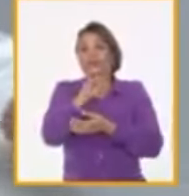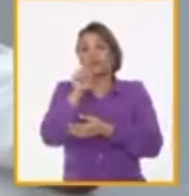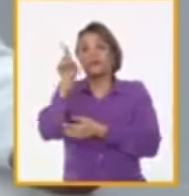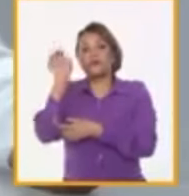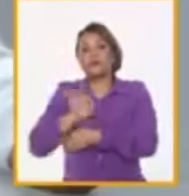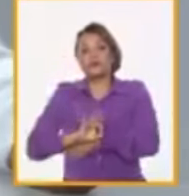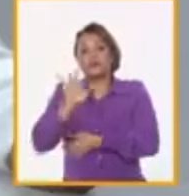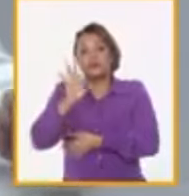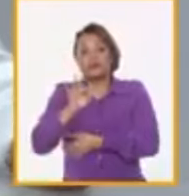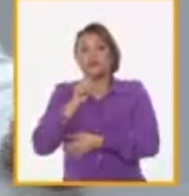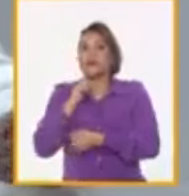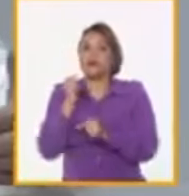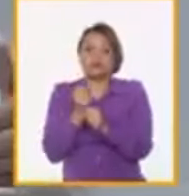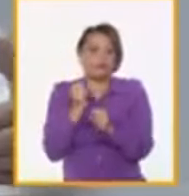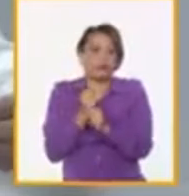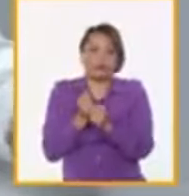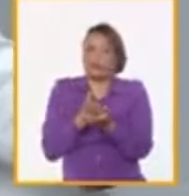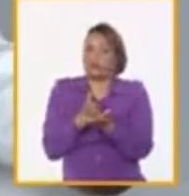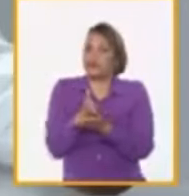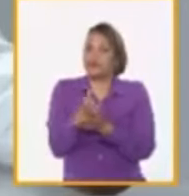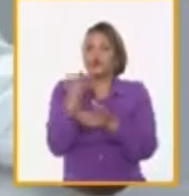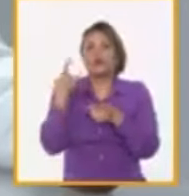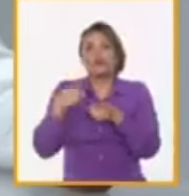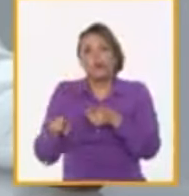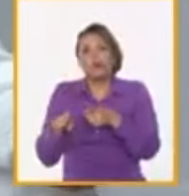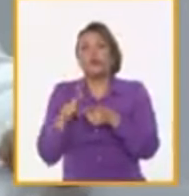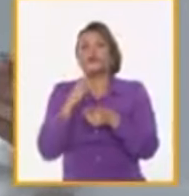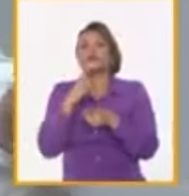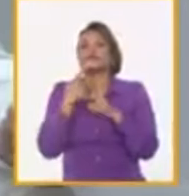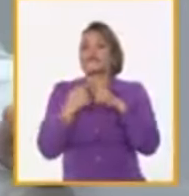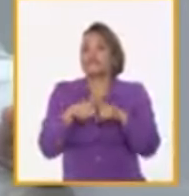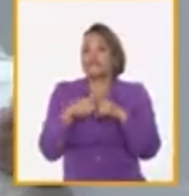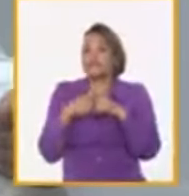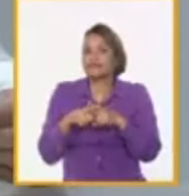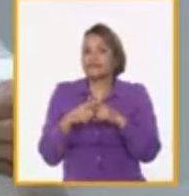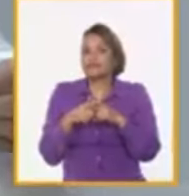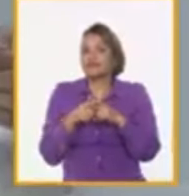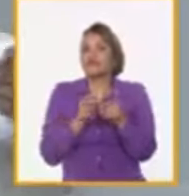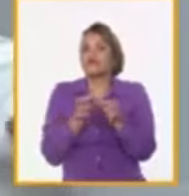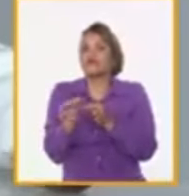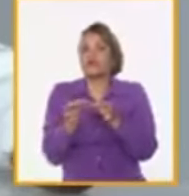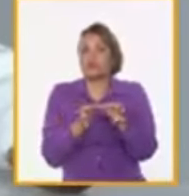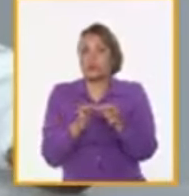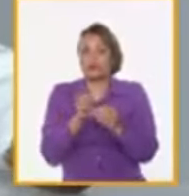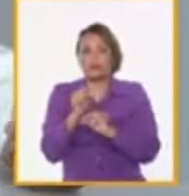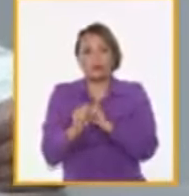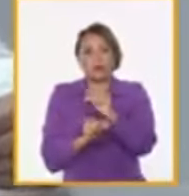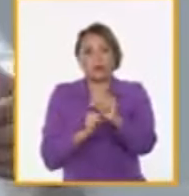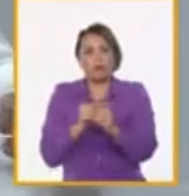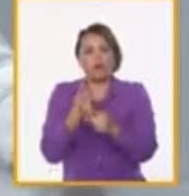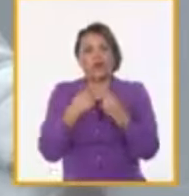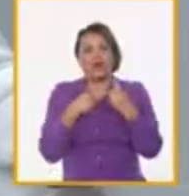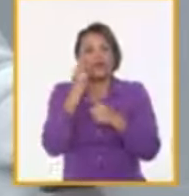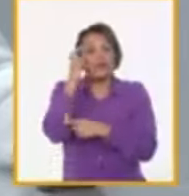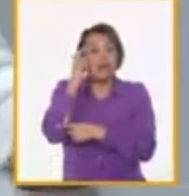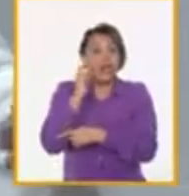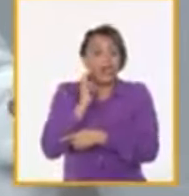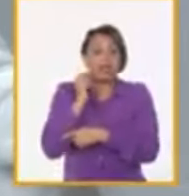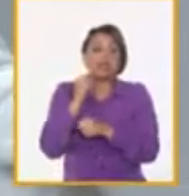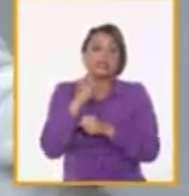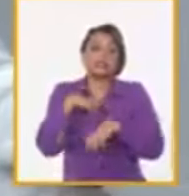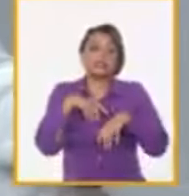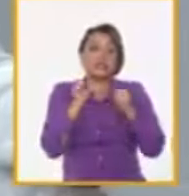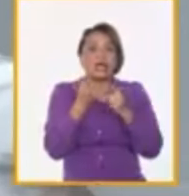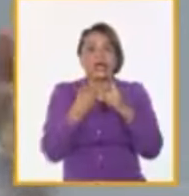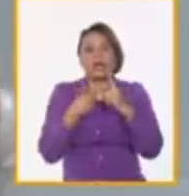ya está prestando servicio. Otra se le está dando puesta en marcha. Y hay algunas que están en explotación y le falla algún componente eléctrico